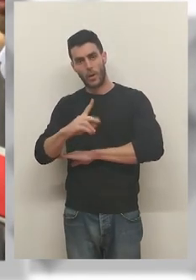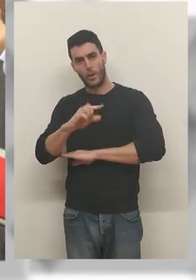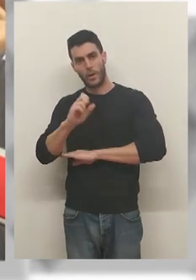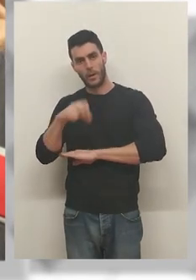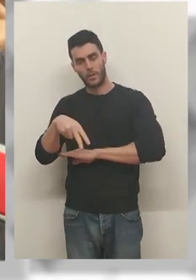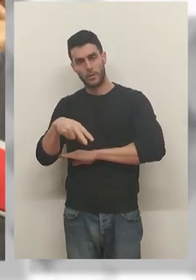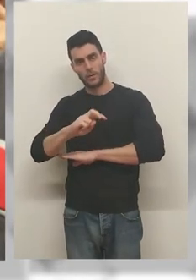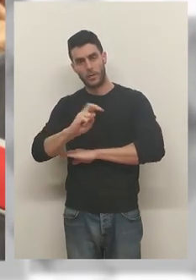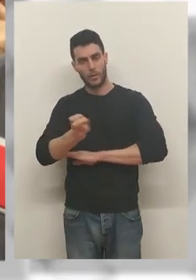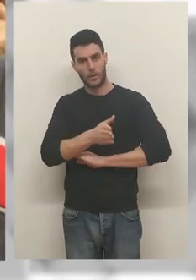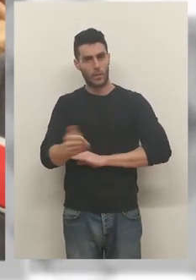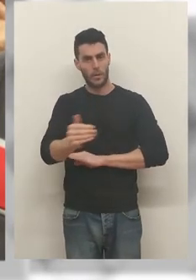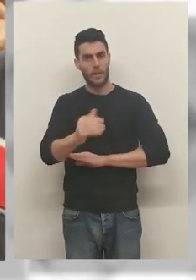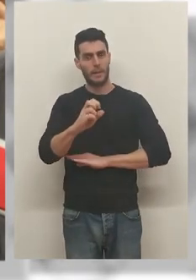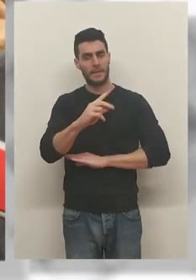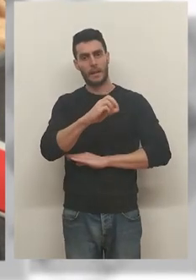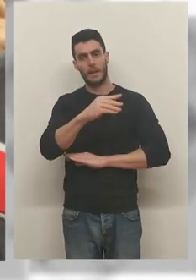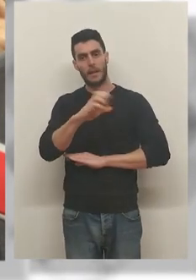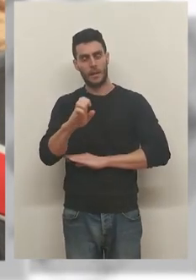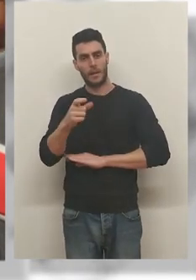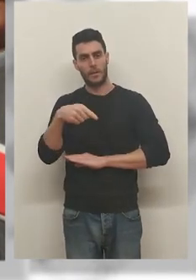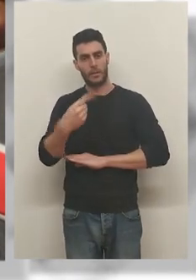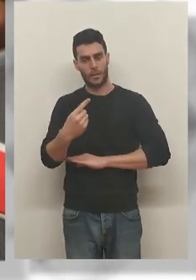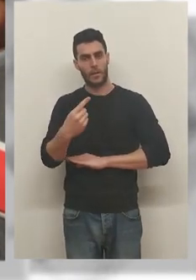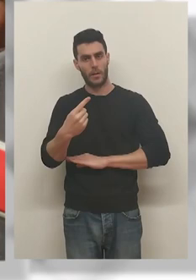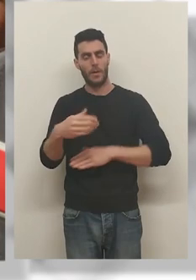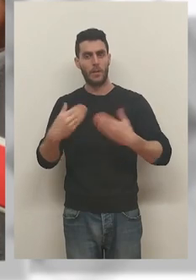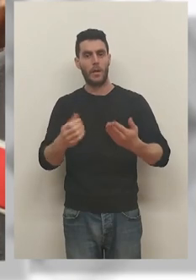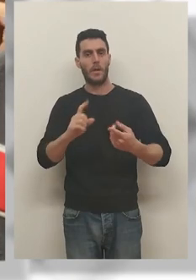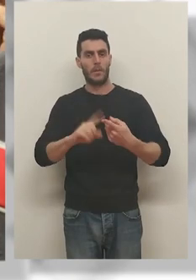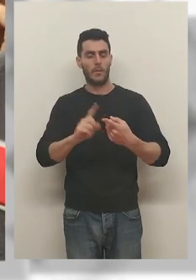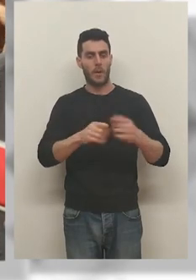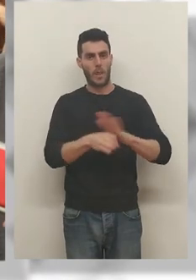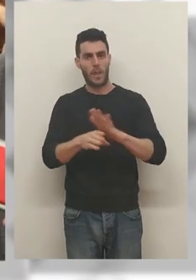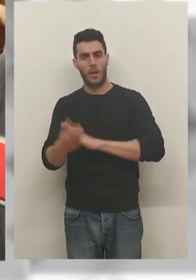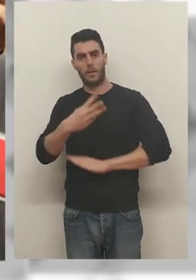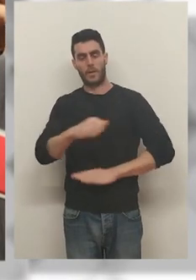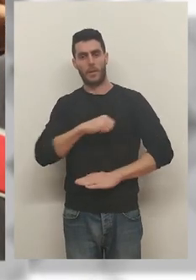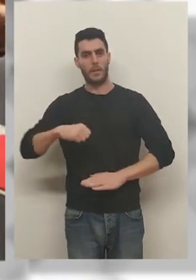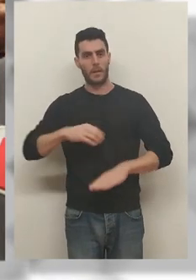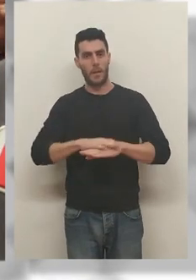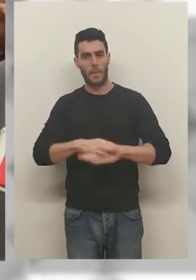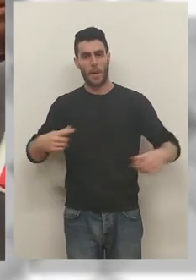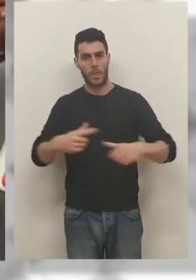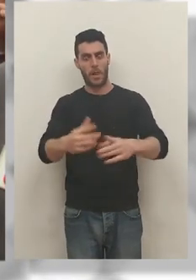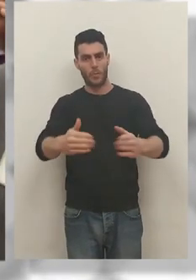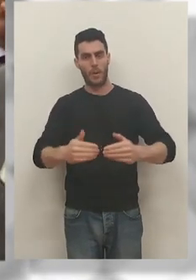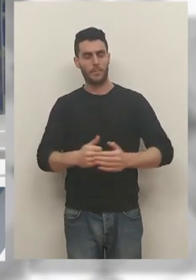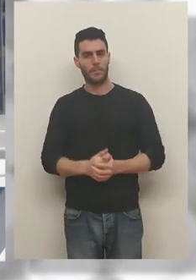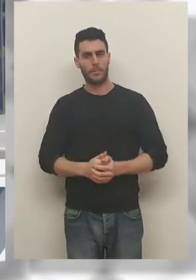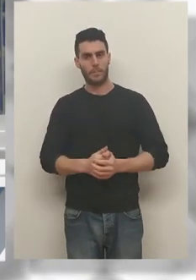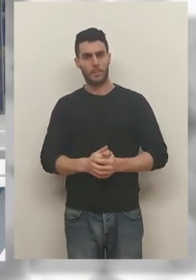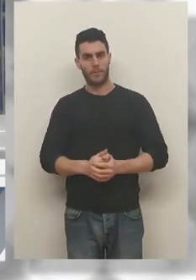rodezón y luego otro por calle estanque no entonces el primera decisión de proyectos son tres accesos independientes para que no hayan